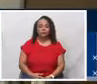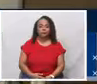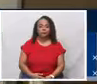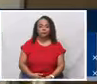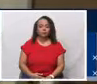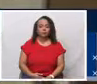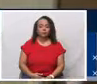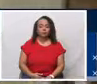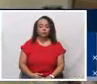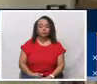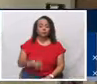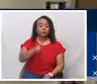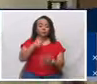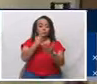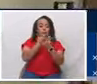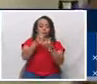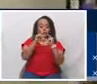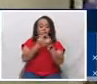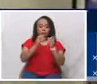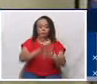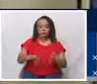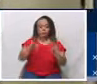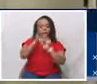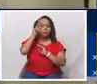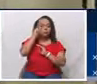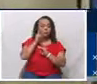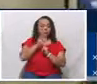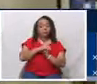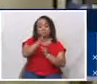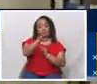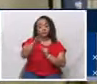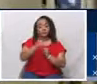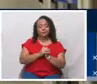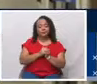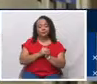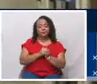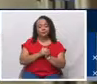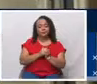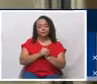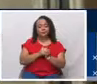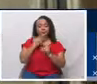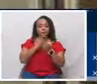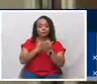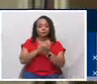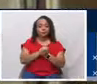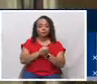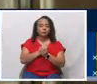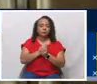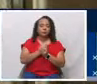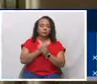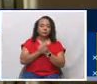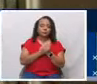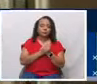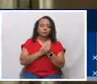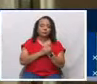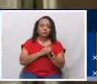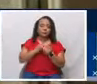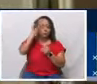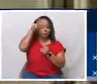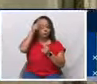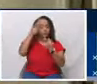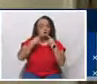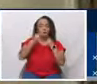una delegación importante de Limón, que por cierto, sí. El gobierno ha anunciado la